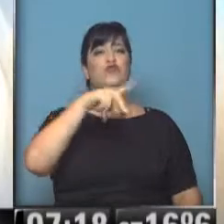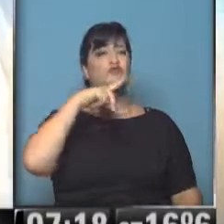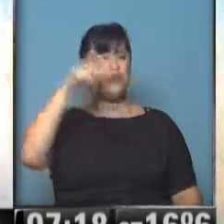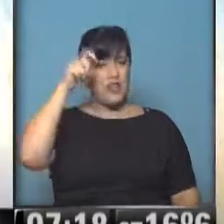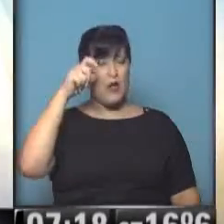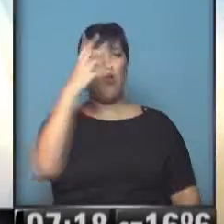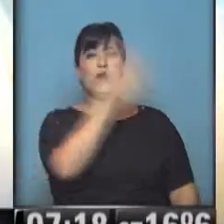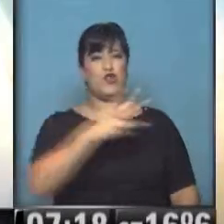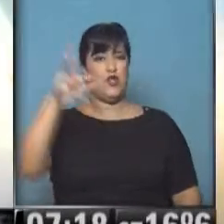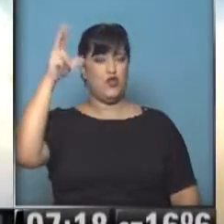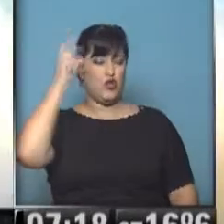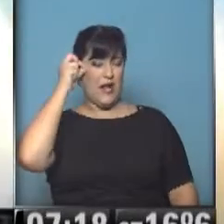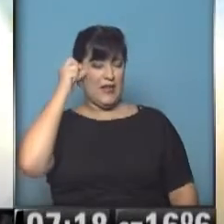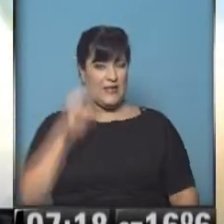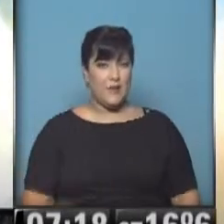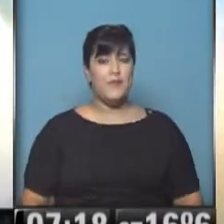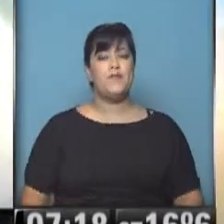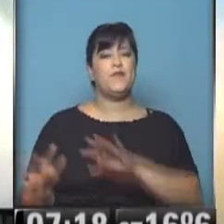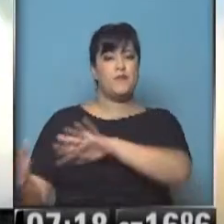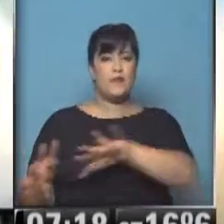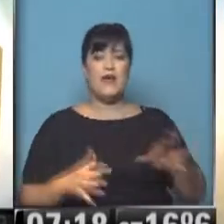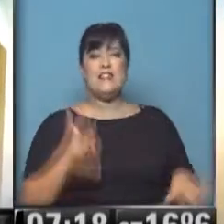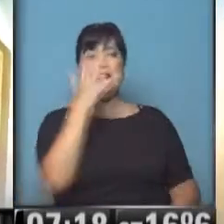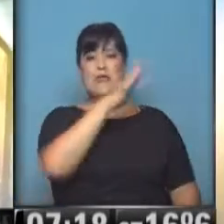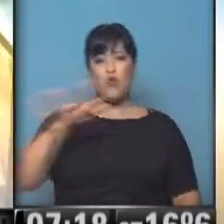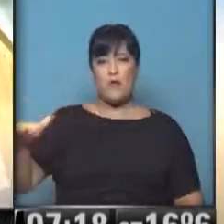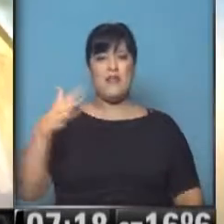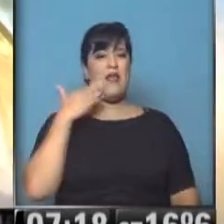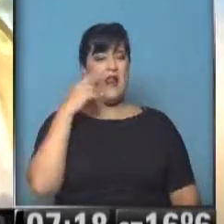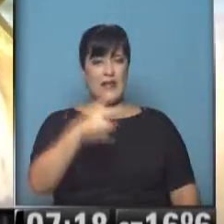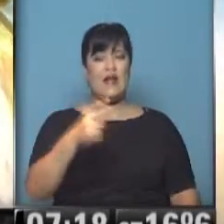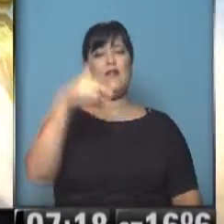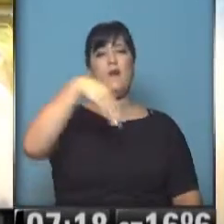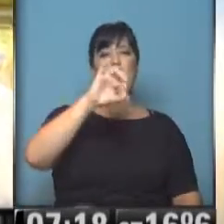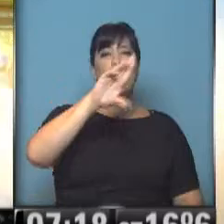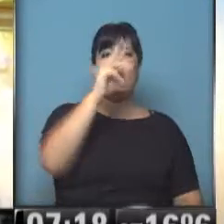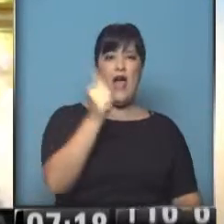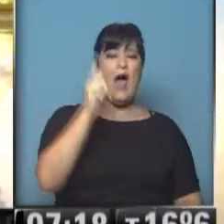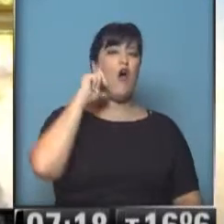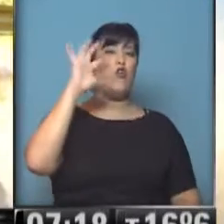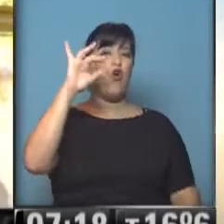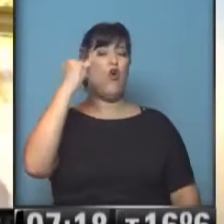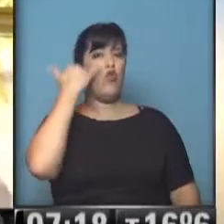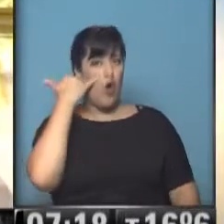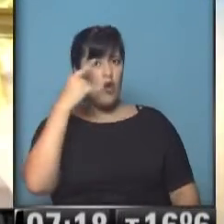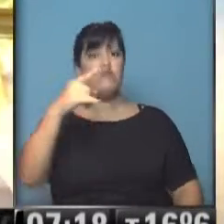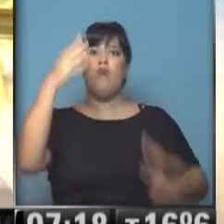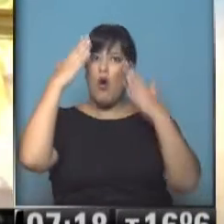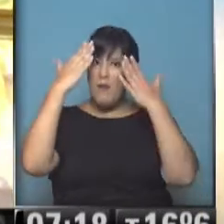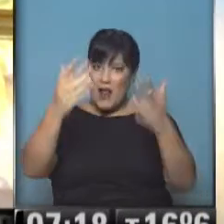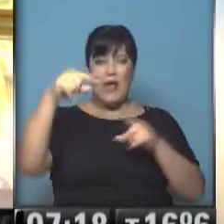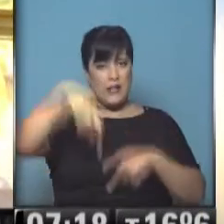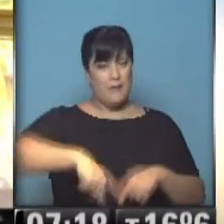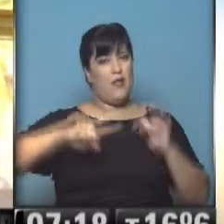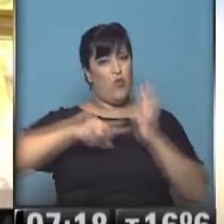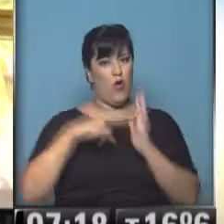Aires. Y a las 5 y media de la tarde, Mora Godoy, personalidad destacada de la cultura de la Ciudad de